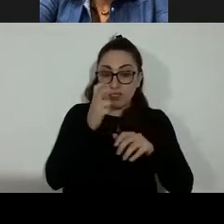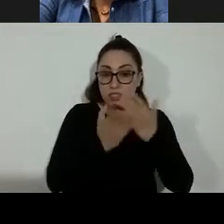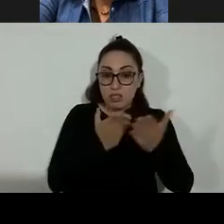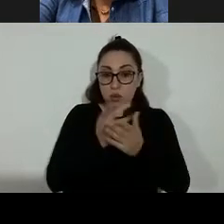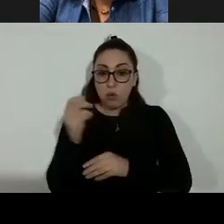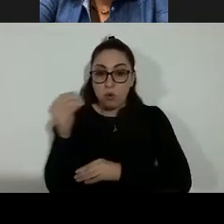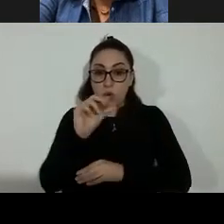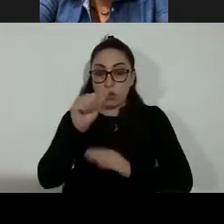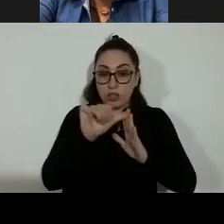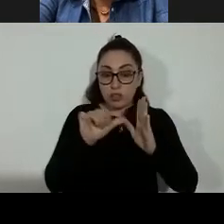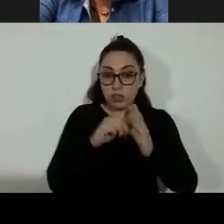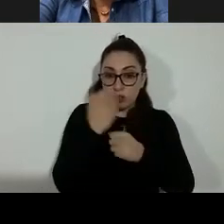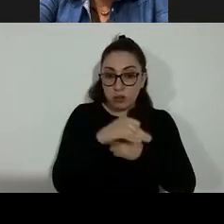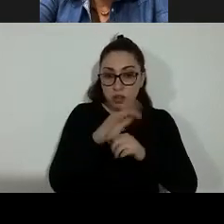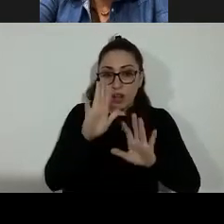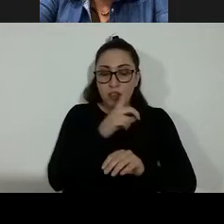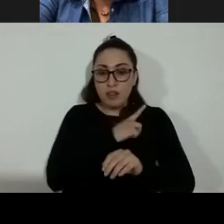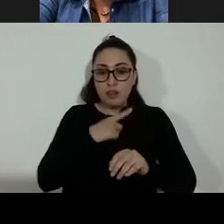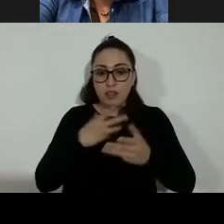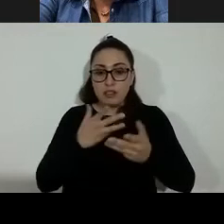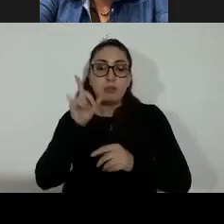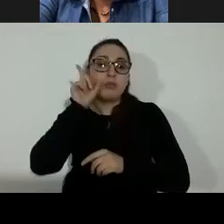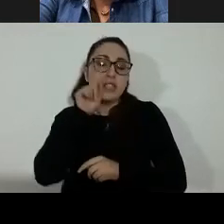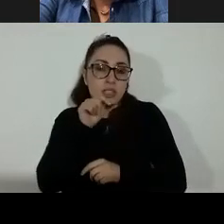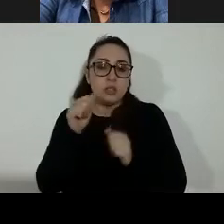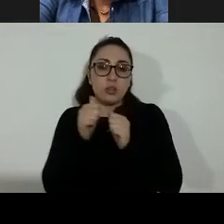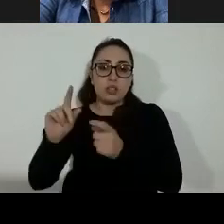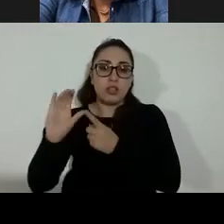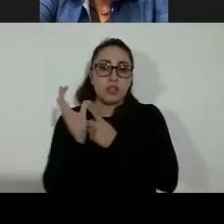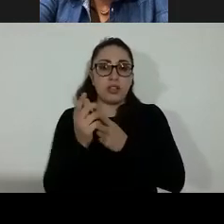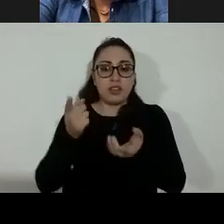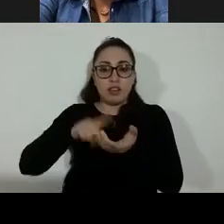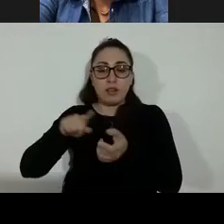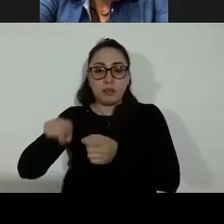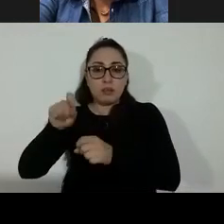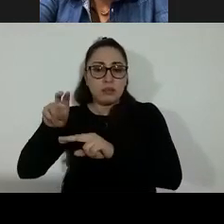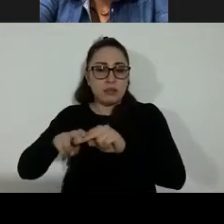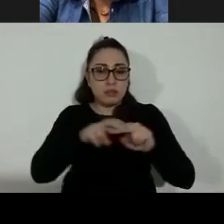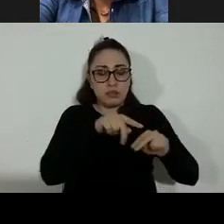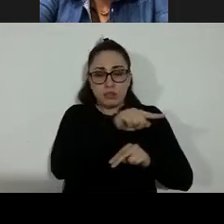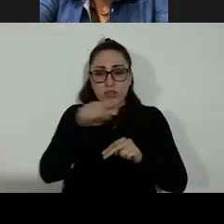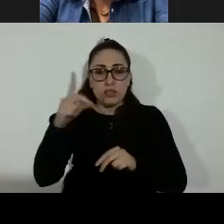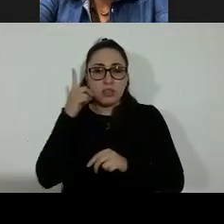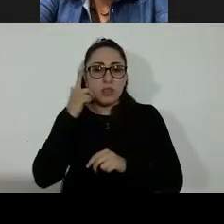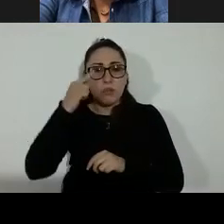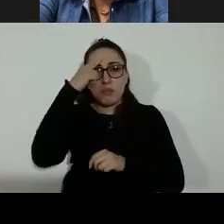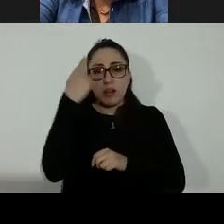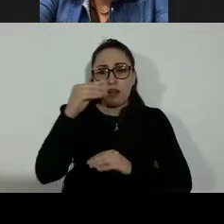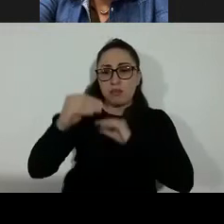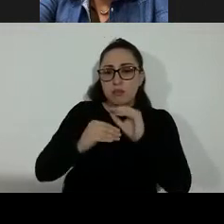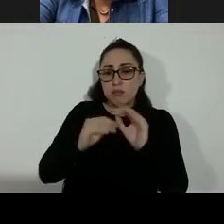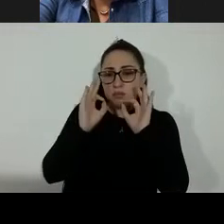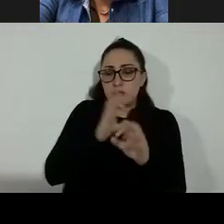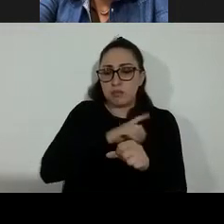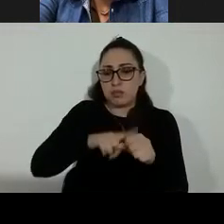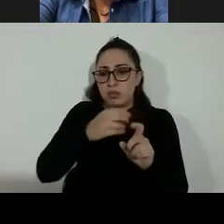dictamen, que pudiéramos hacerlo con la comisión el día de mañana entre las curules para poder quizá pues tener un debate más